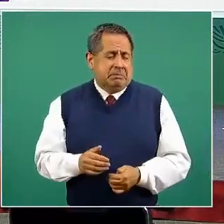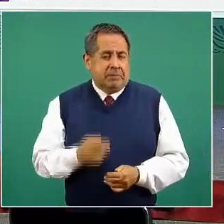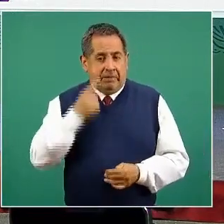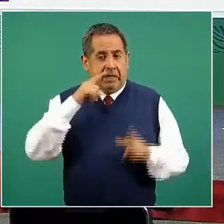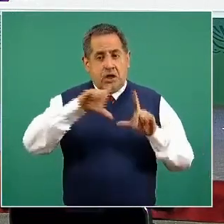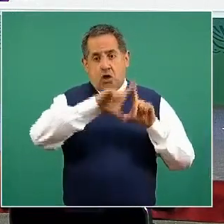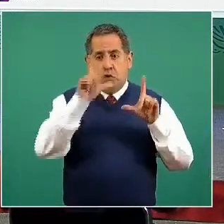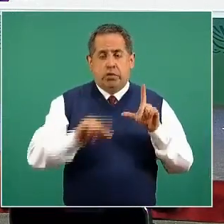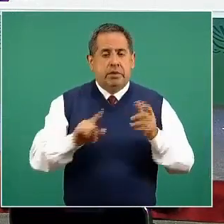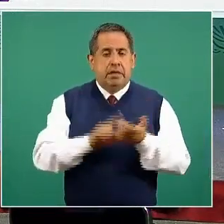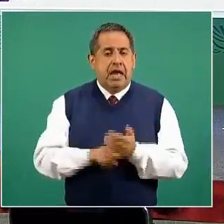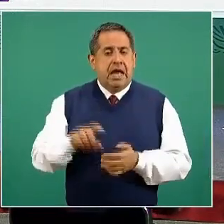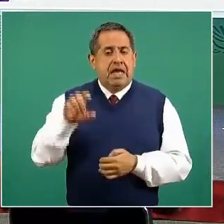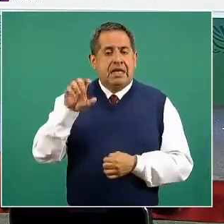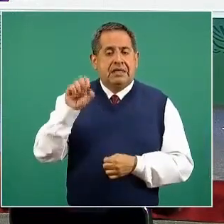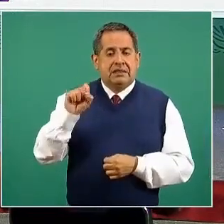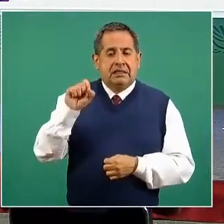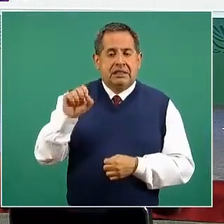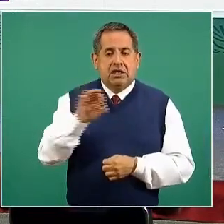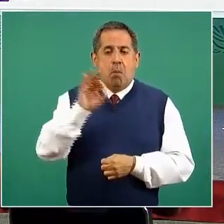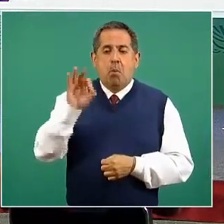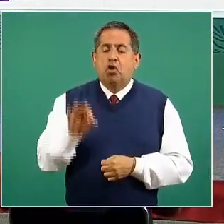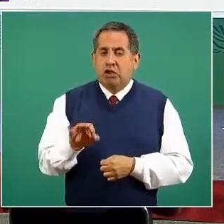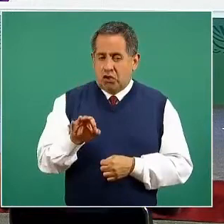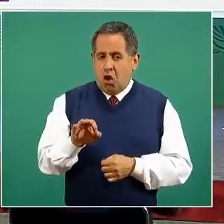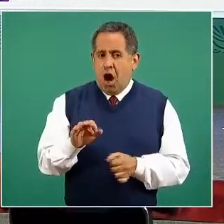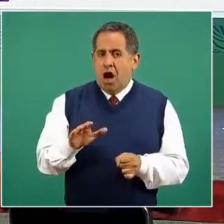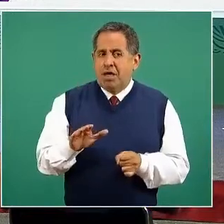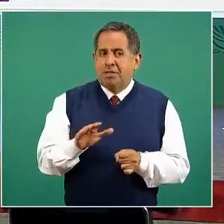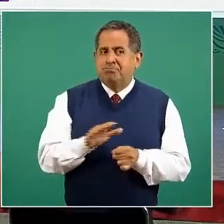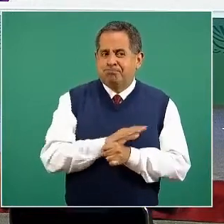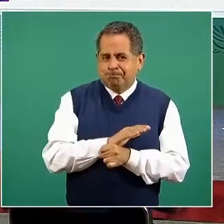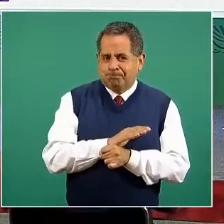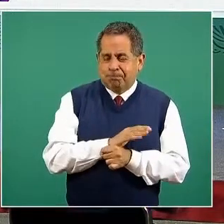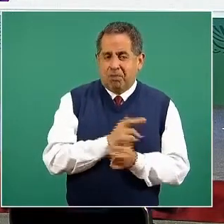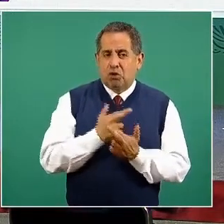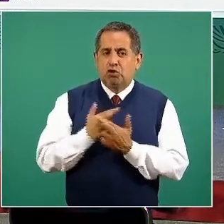el 60% de las mismas está ocupada, es decir,